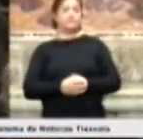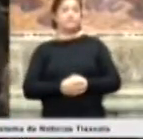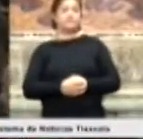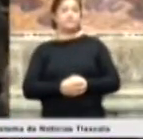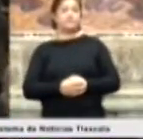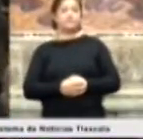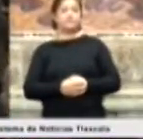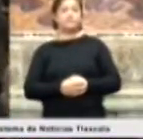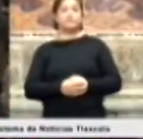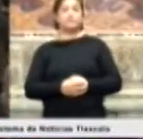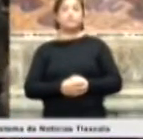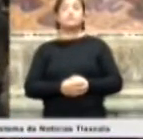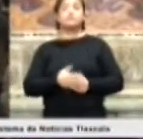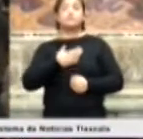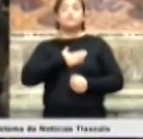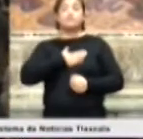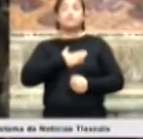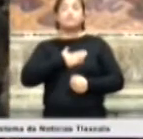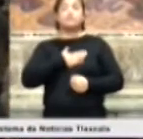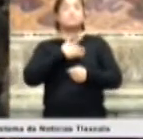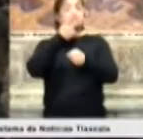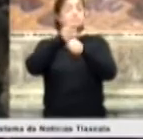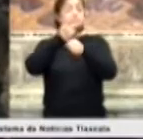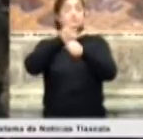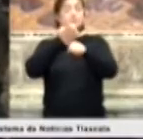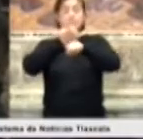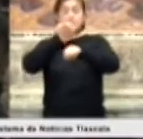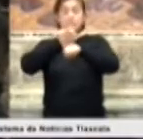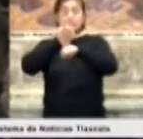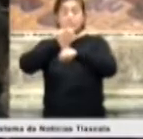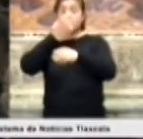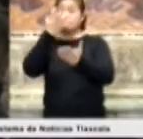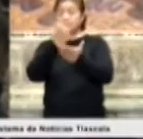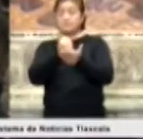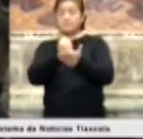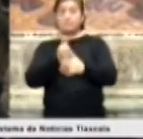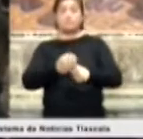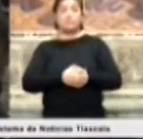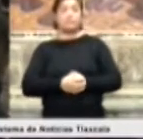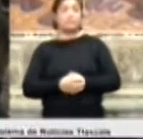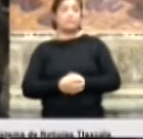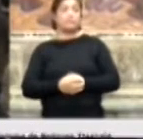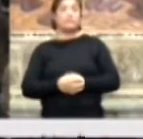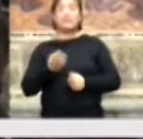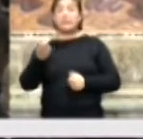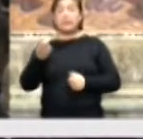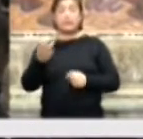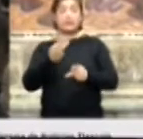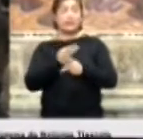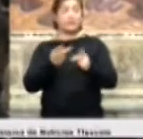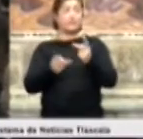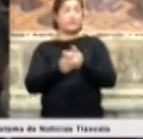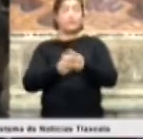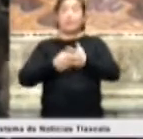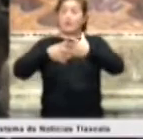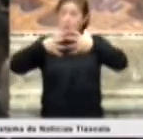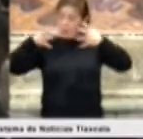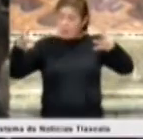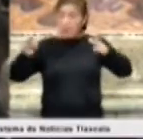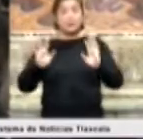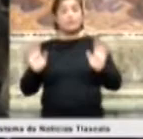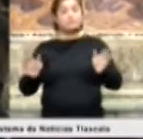de este eje, Cuellar Cisneros resaltó que en próximas fechas se inaugurará en La Malinche una pista de 400 metros planos de